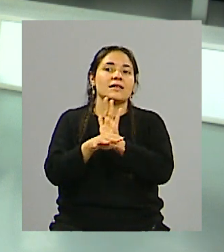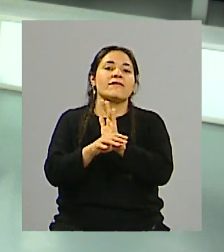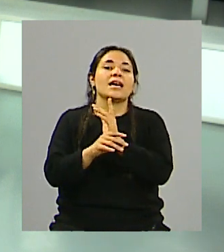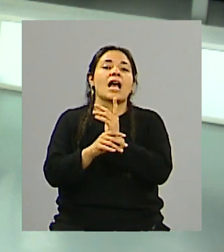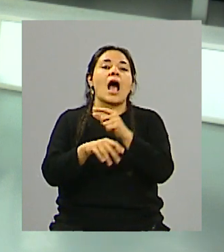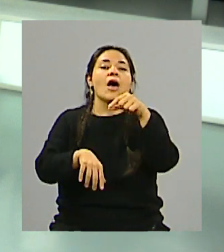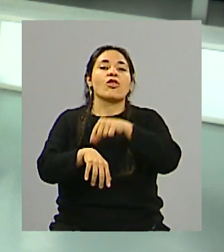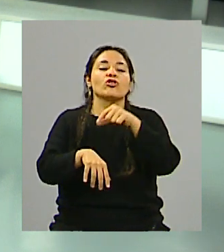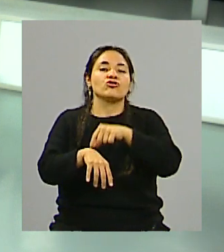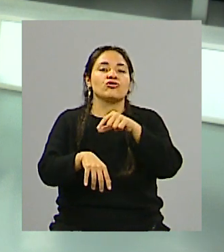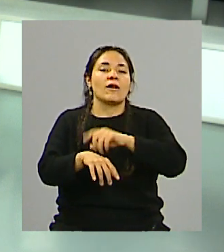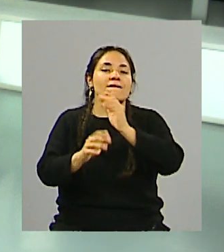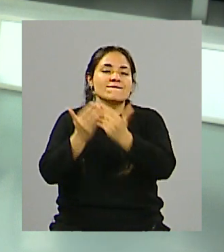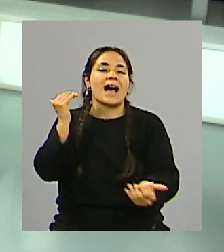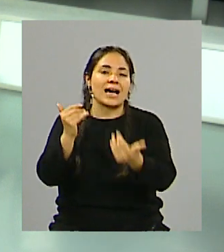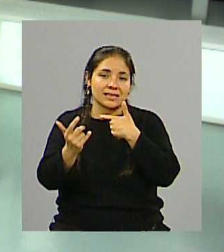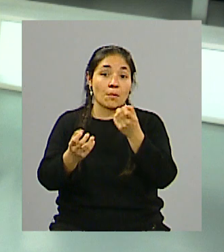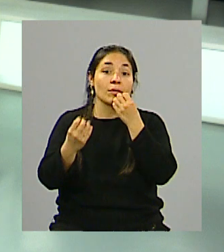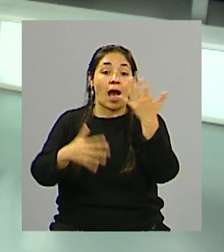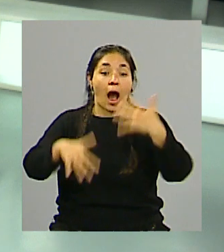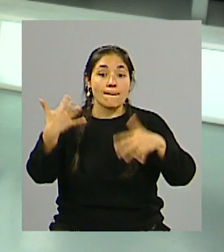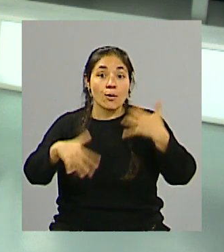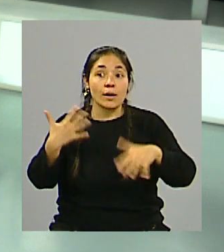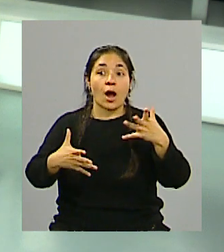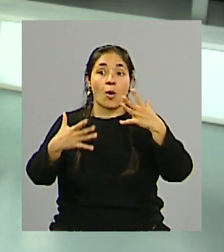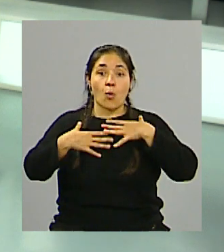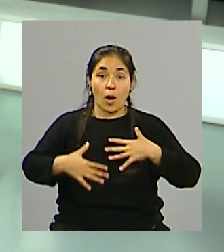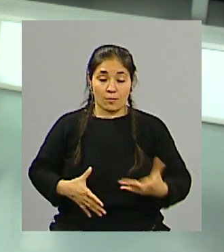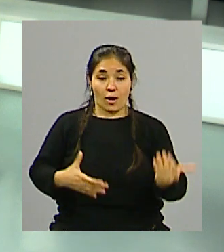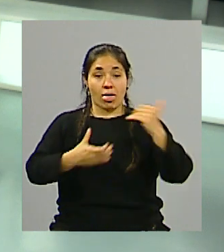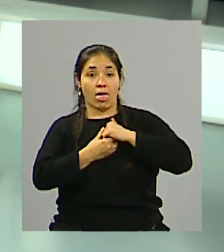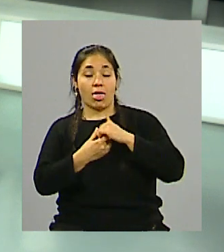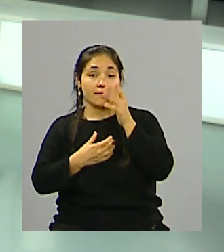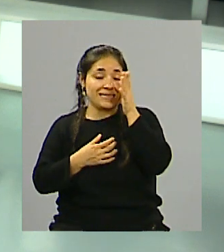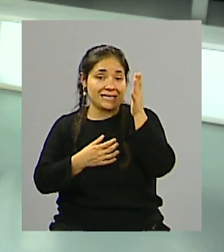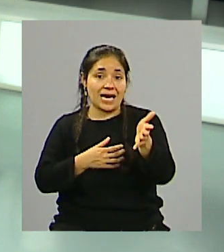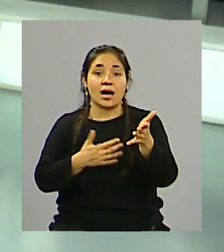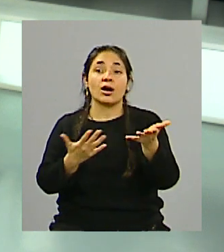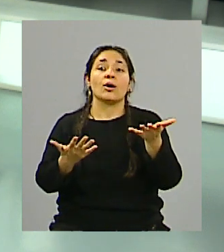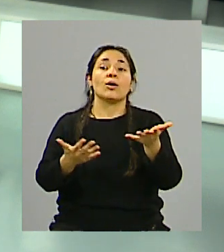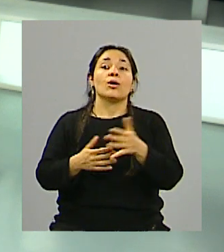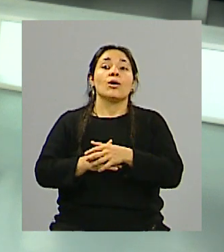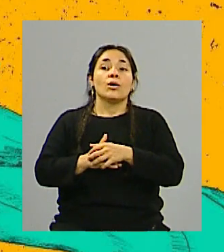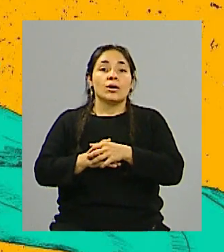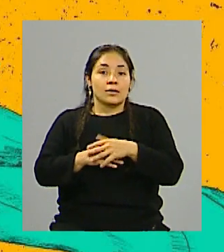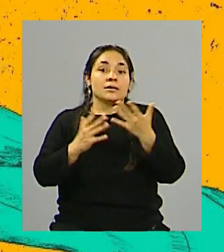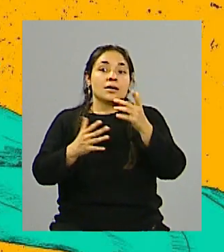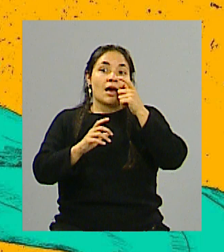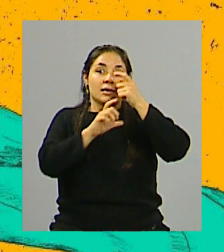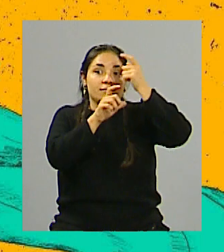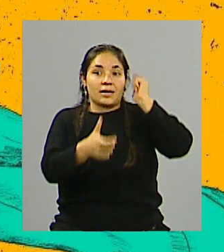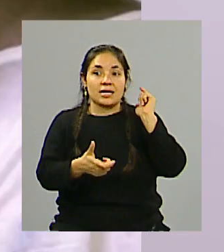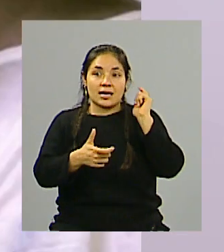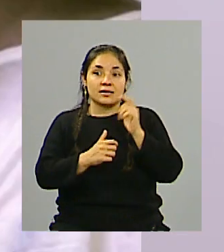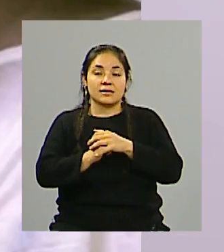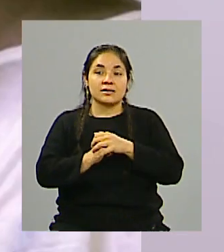nos apuran, porque nos aceleran, porque intervienen nuestros cuerpos, perdón. Y entonces, después la experiencia está atravesada, ¿no?